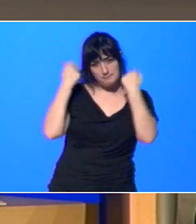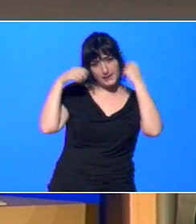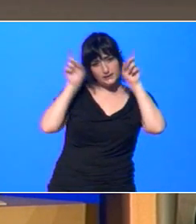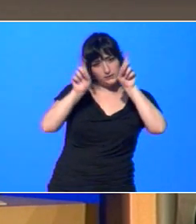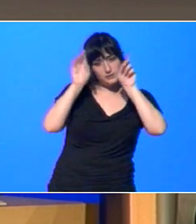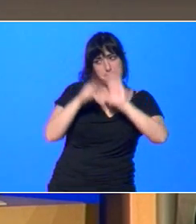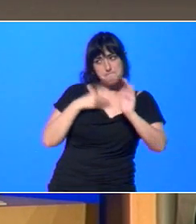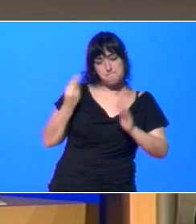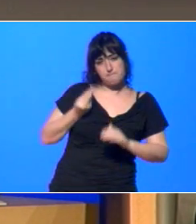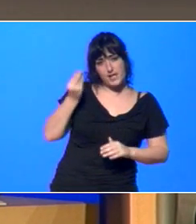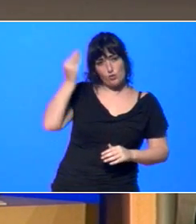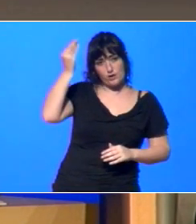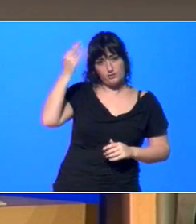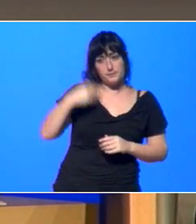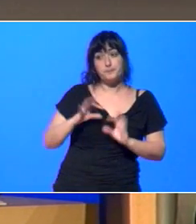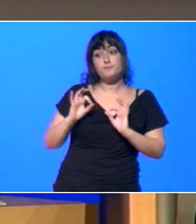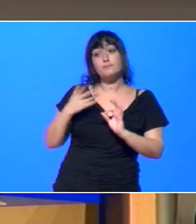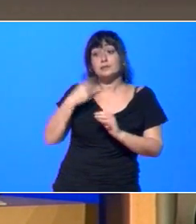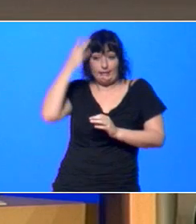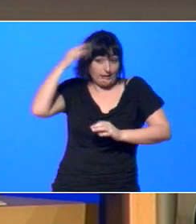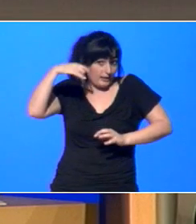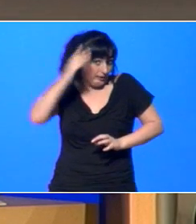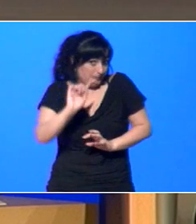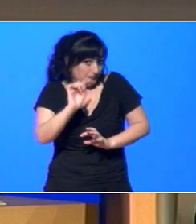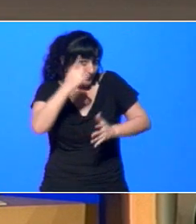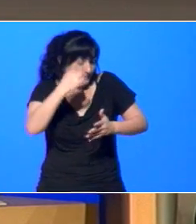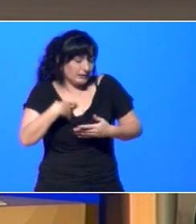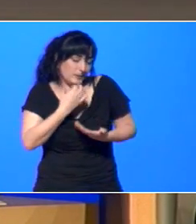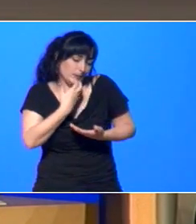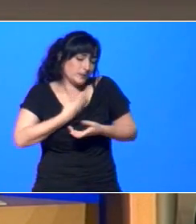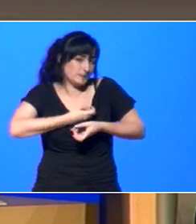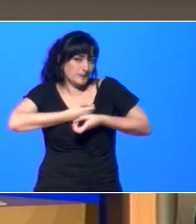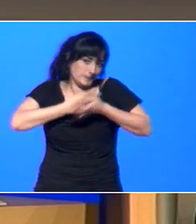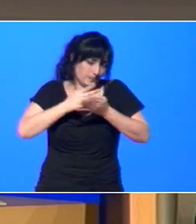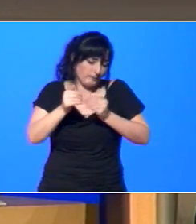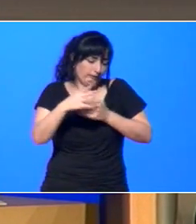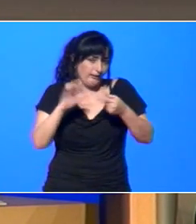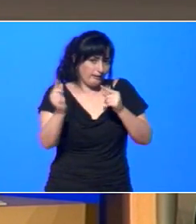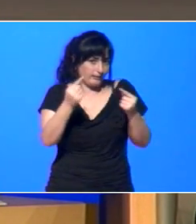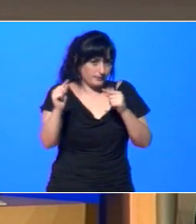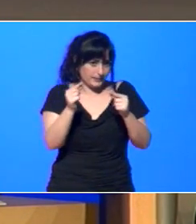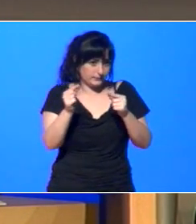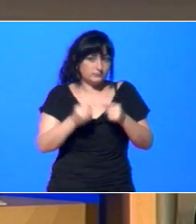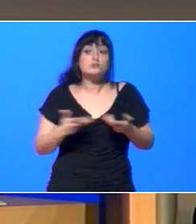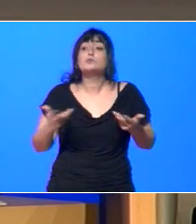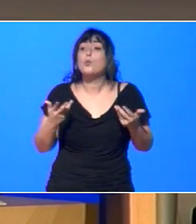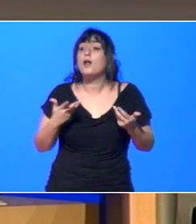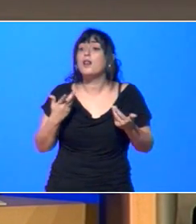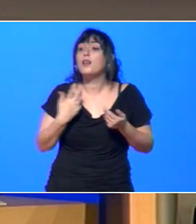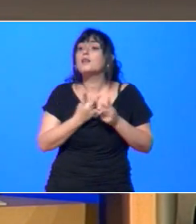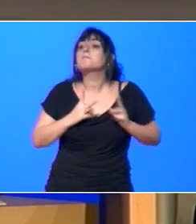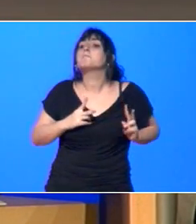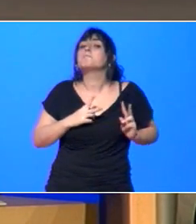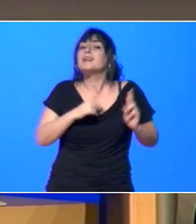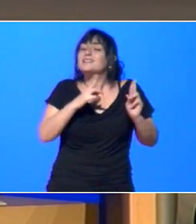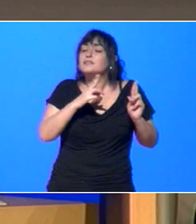Y aquí yo es una de las primeras ideas que me gustaría dejar hoy básicamente para el debate, Y es que el elemento fundamental, el criterio